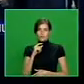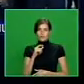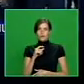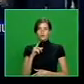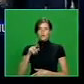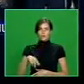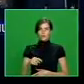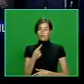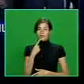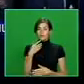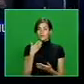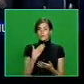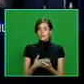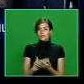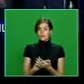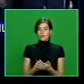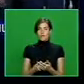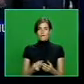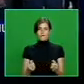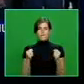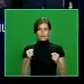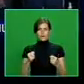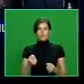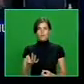dado un testimonio de valentía